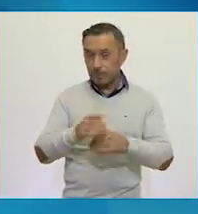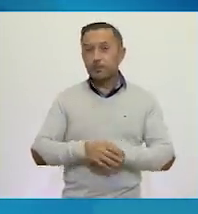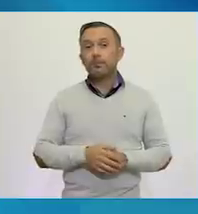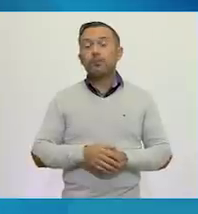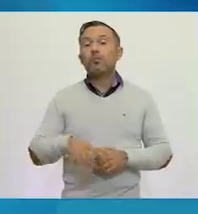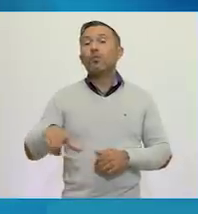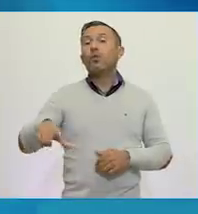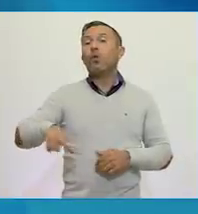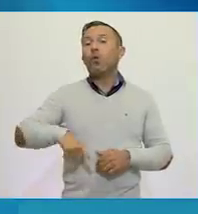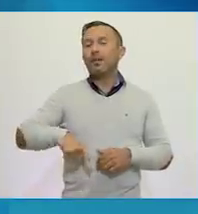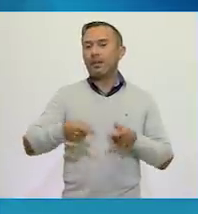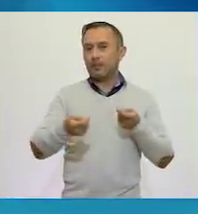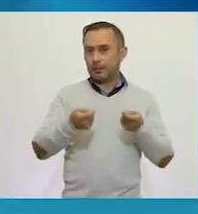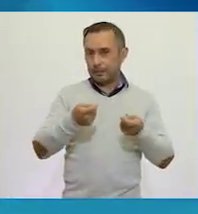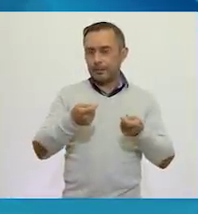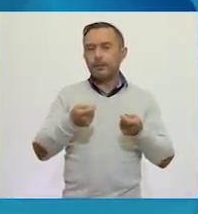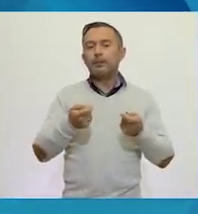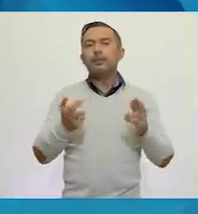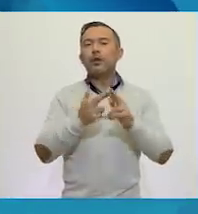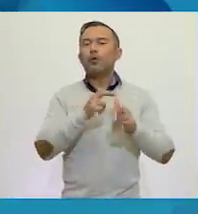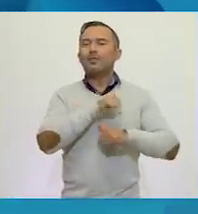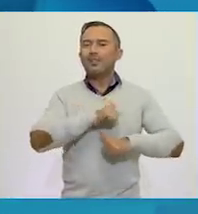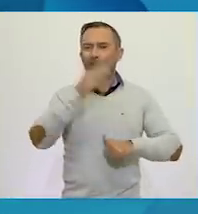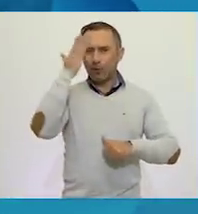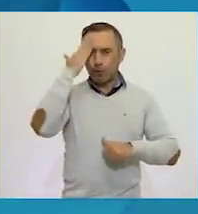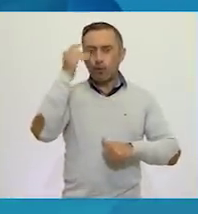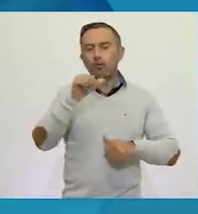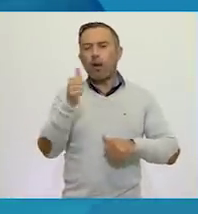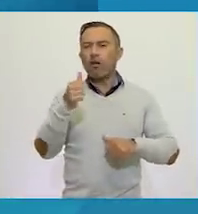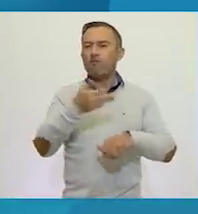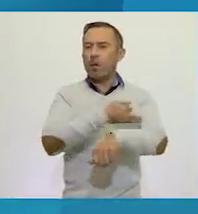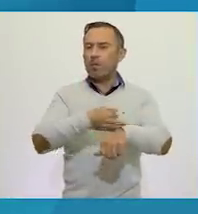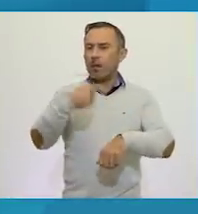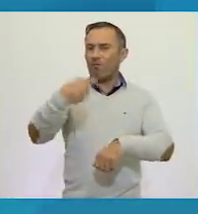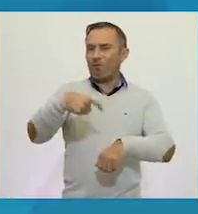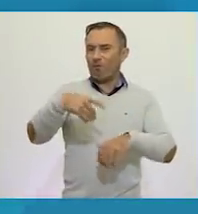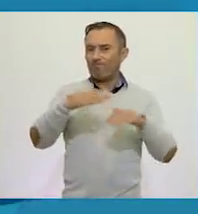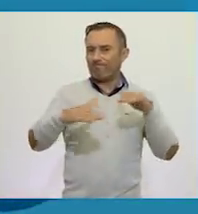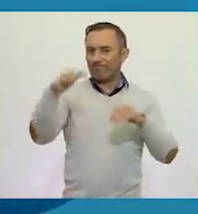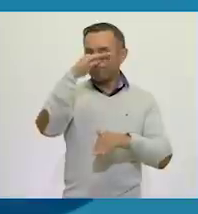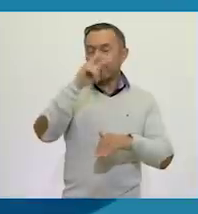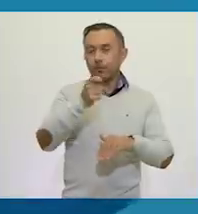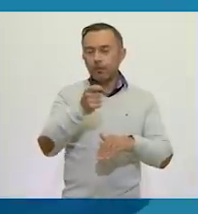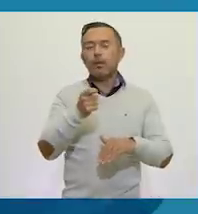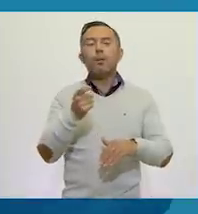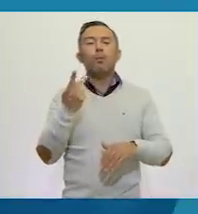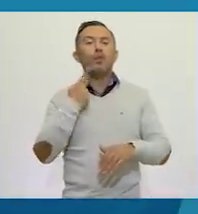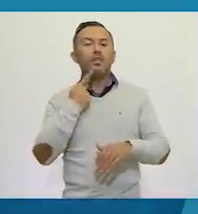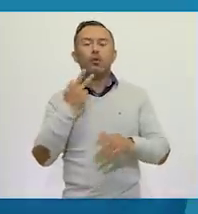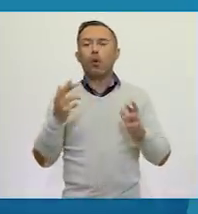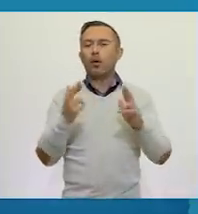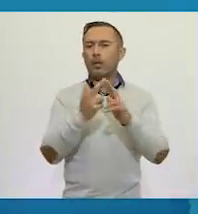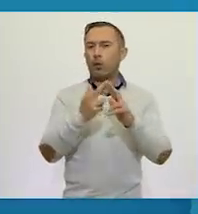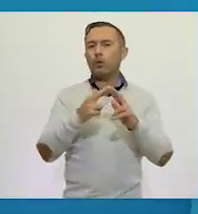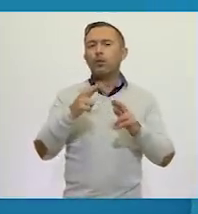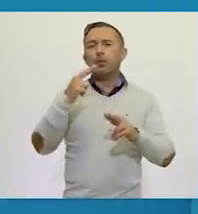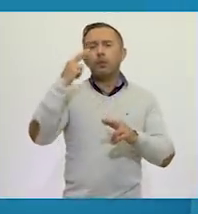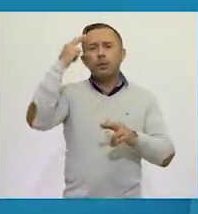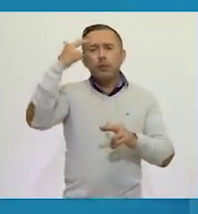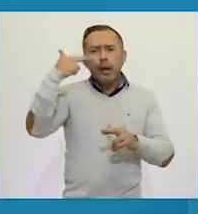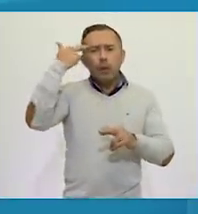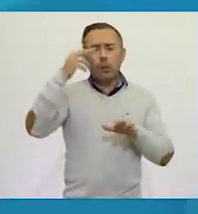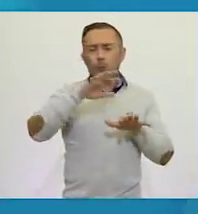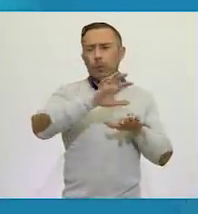Gobernantes, sacerdotes y nobleza. Estos se dedicaban a ejercer el poder político y religioso de cada reino o señorío